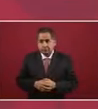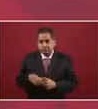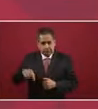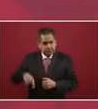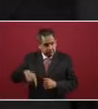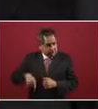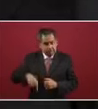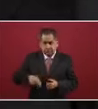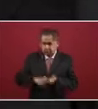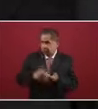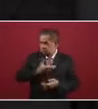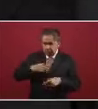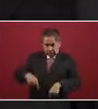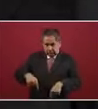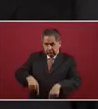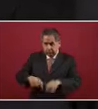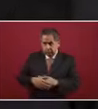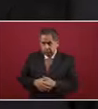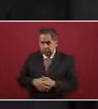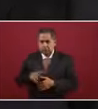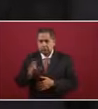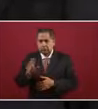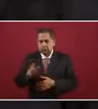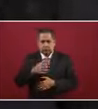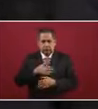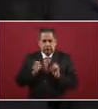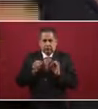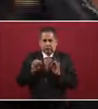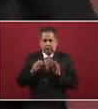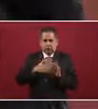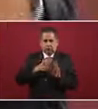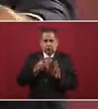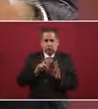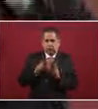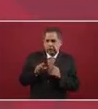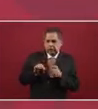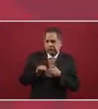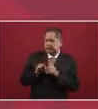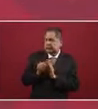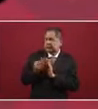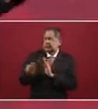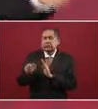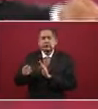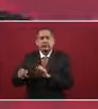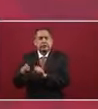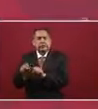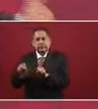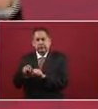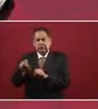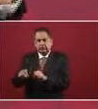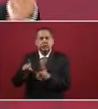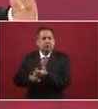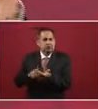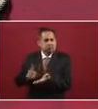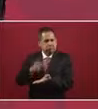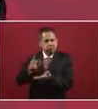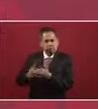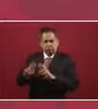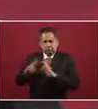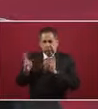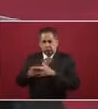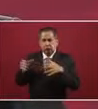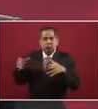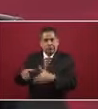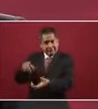¿Aquí en Palacio? ¿En su oficina? No, no, en mi despacho no, pero en una de las salas donde hay reuniones de